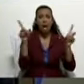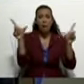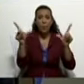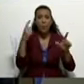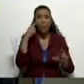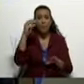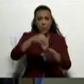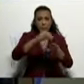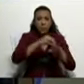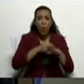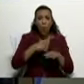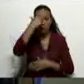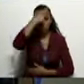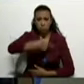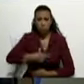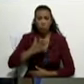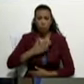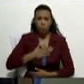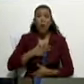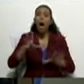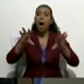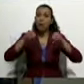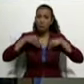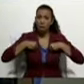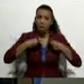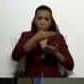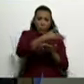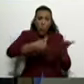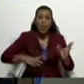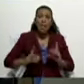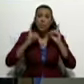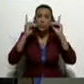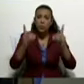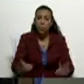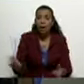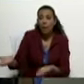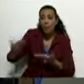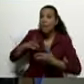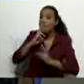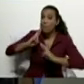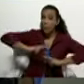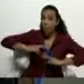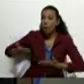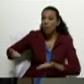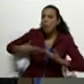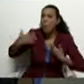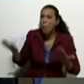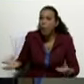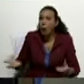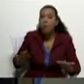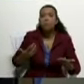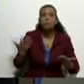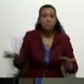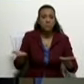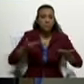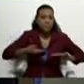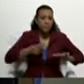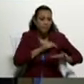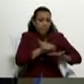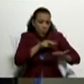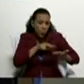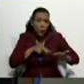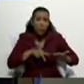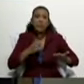venezolano que hemos recibido la decisión de la Sala Constitucional del Tribunal Supremo de Justicia